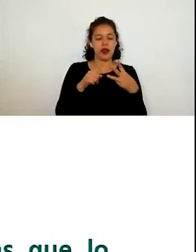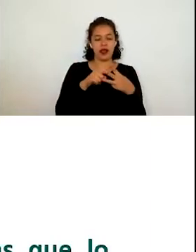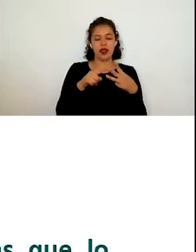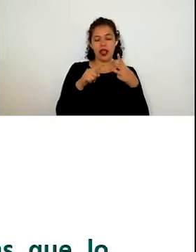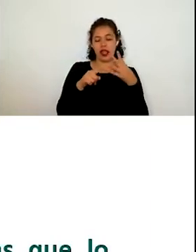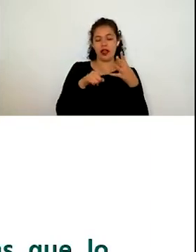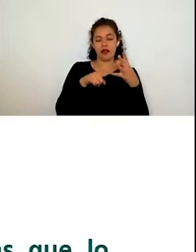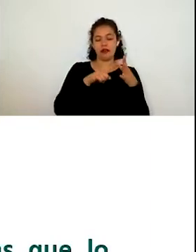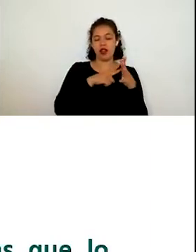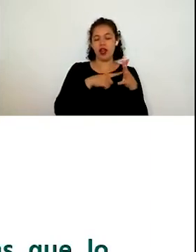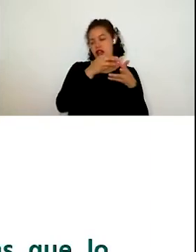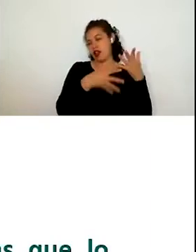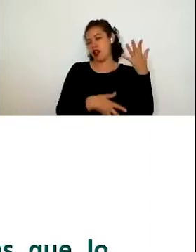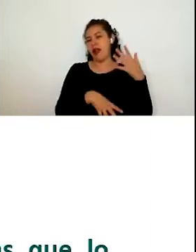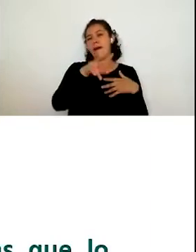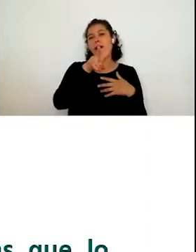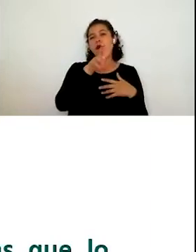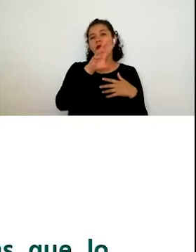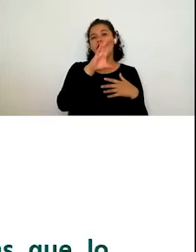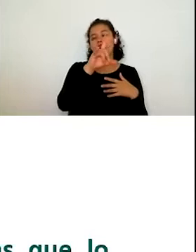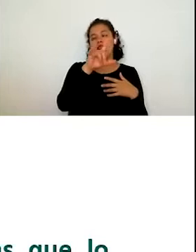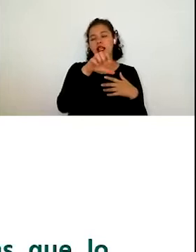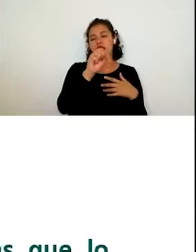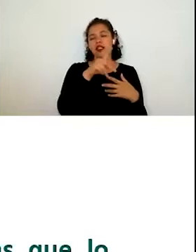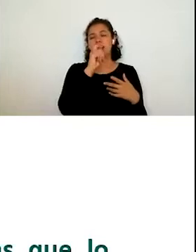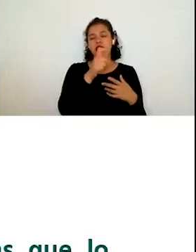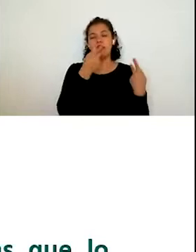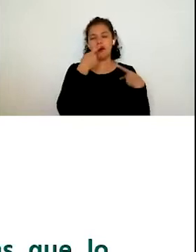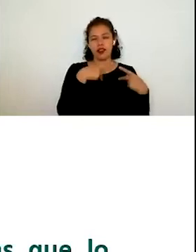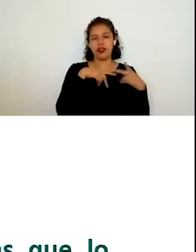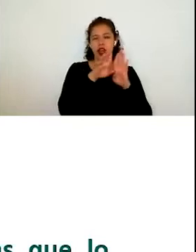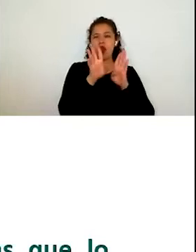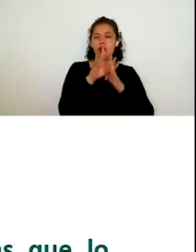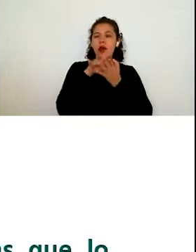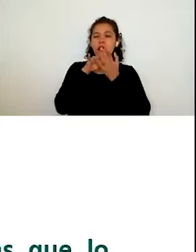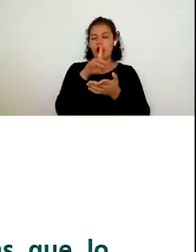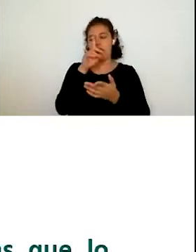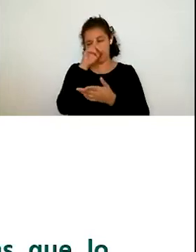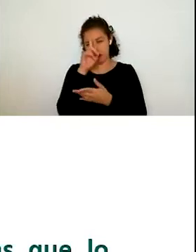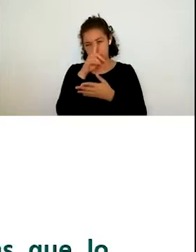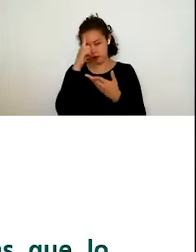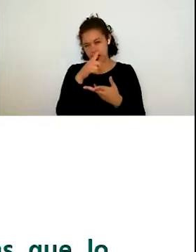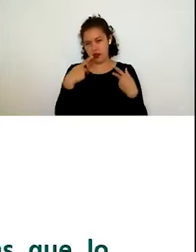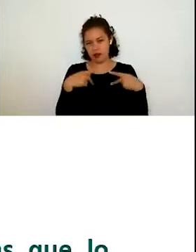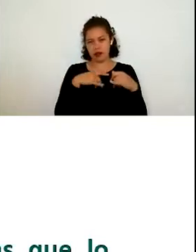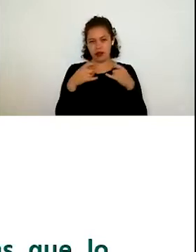cumplimiento de las funciones de esta institución.